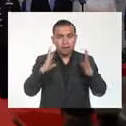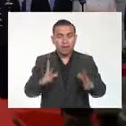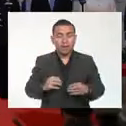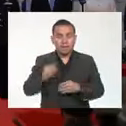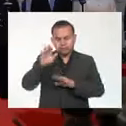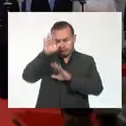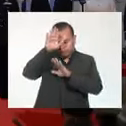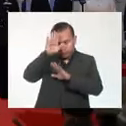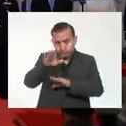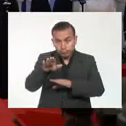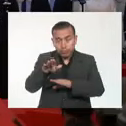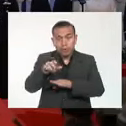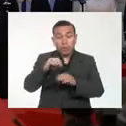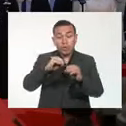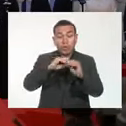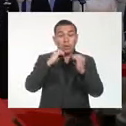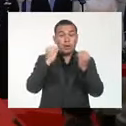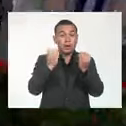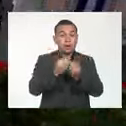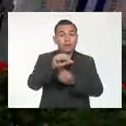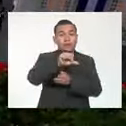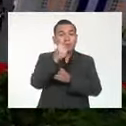representantes de organismos internacionales,